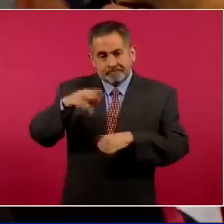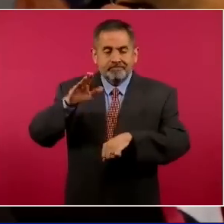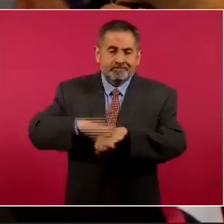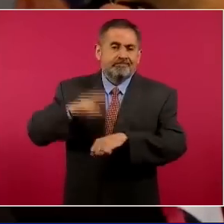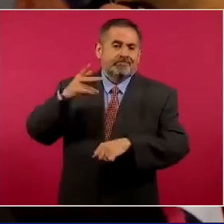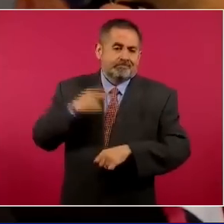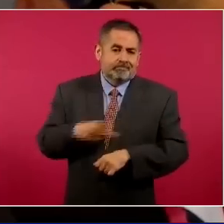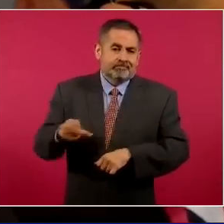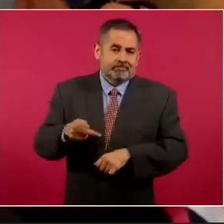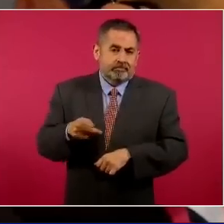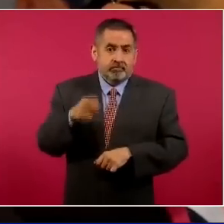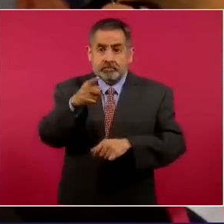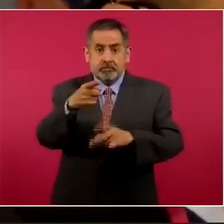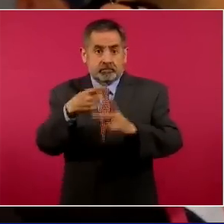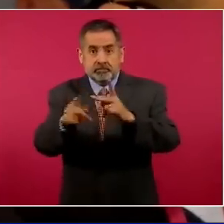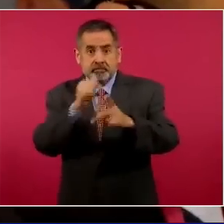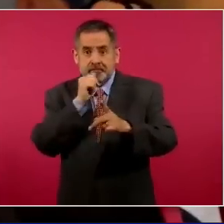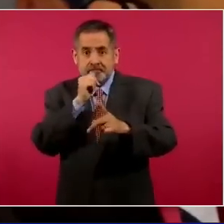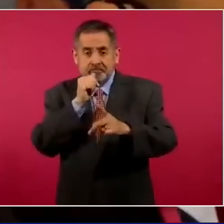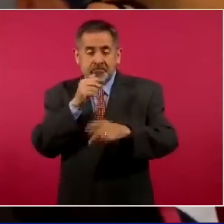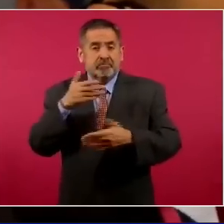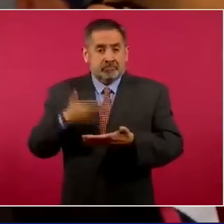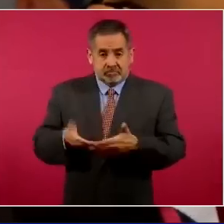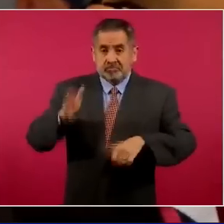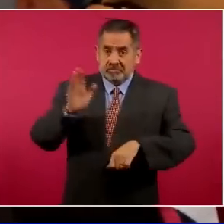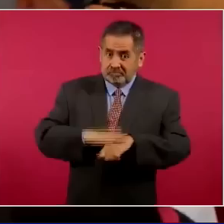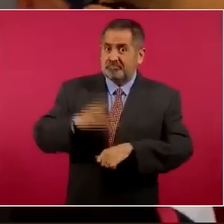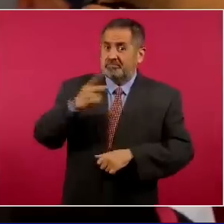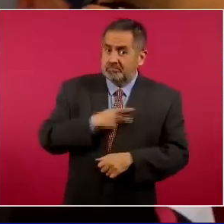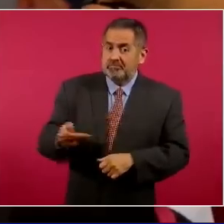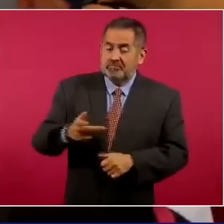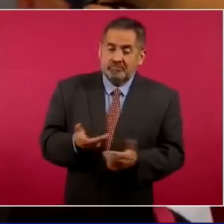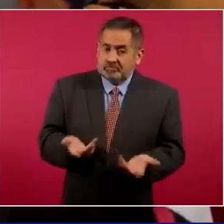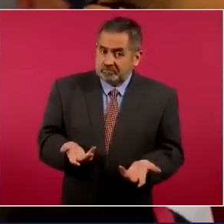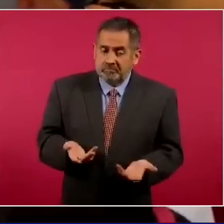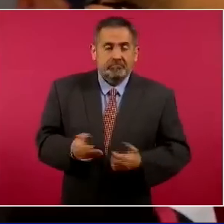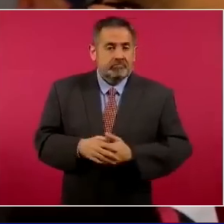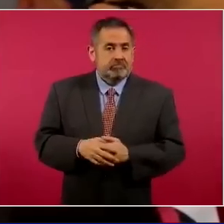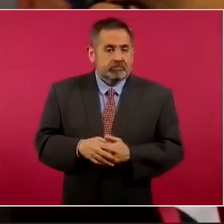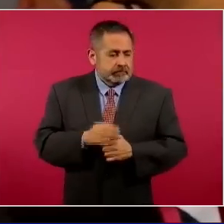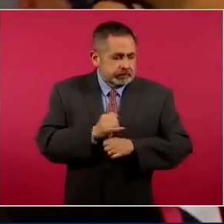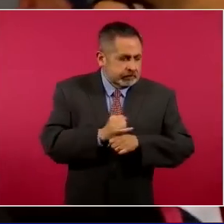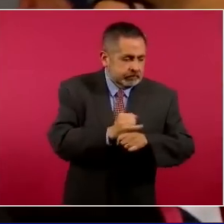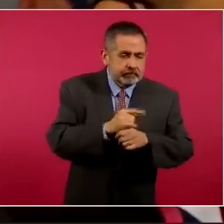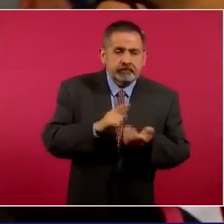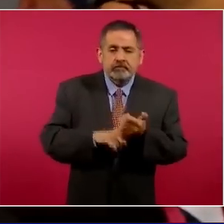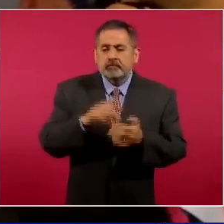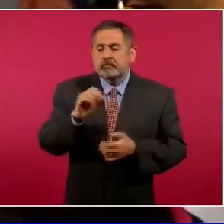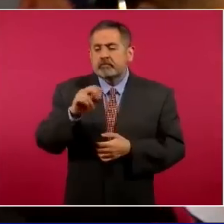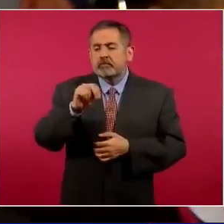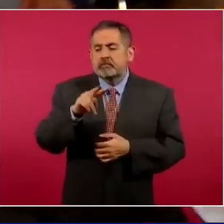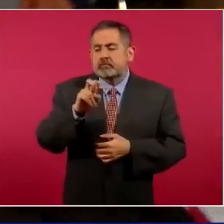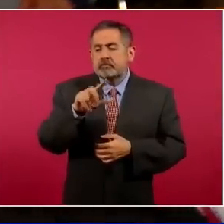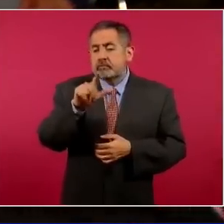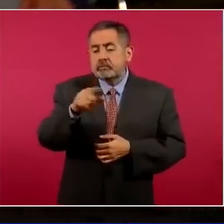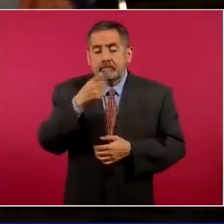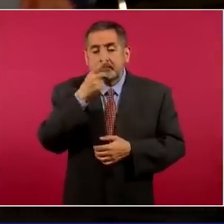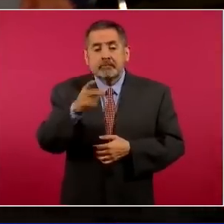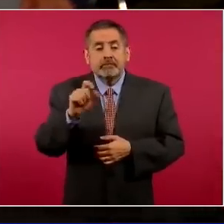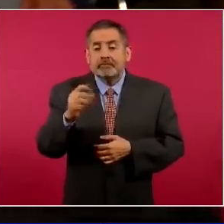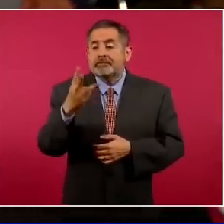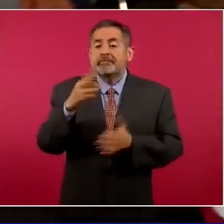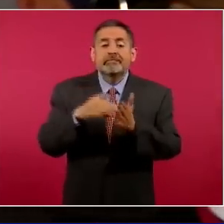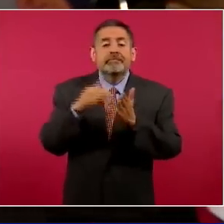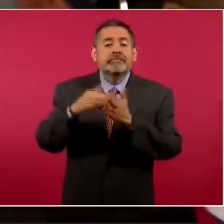que cuando inició la presente administración. Asimismo, en este estudio, la Coneval destaca que hay 23 millones